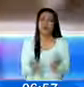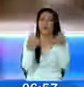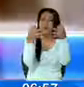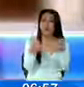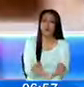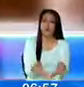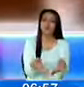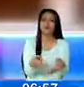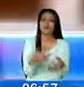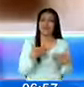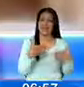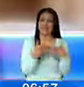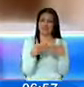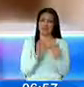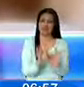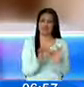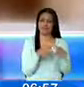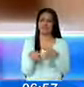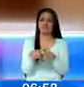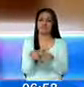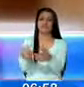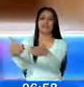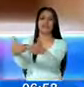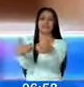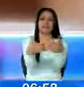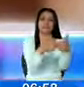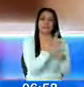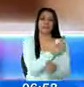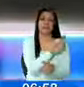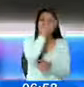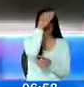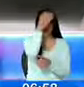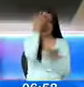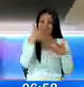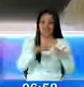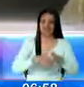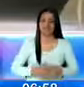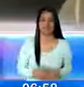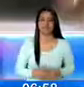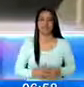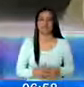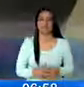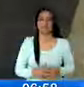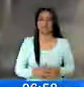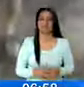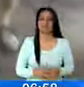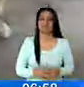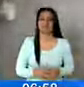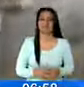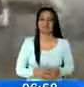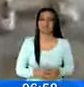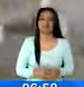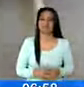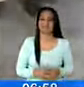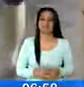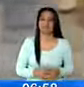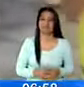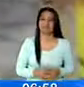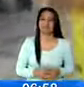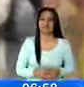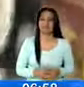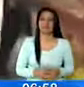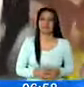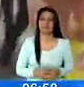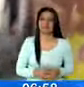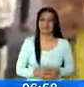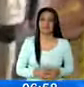los amarillos se preparaban para enfrentar a Universidad Católica. Entonces yo hice señas y le hice entender que yo